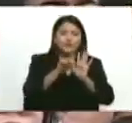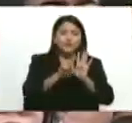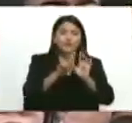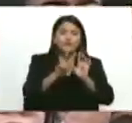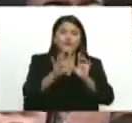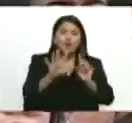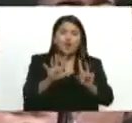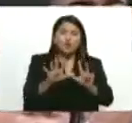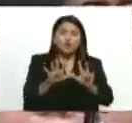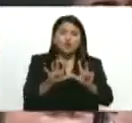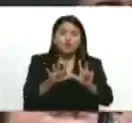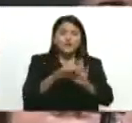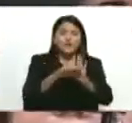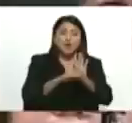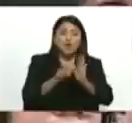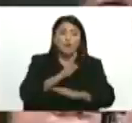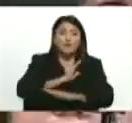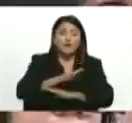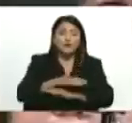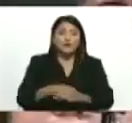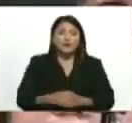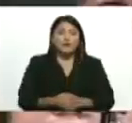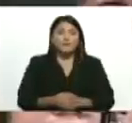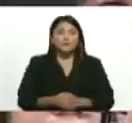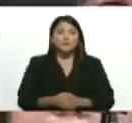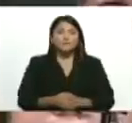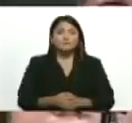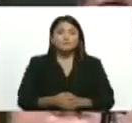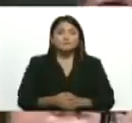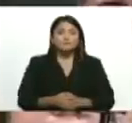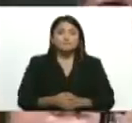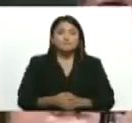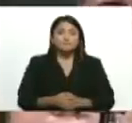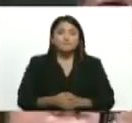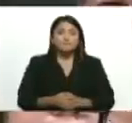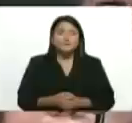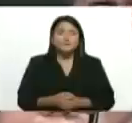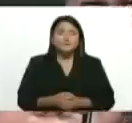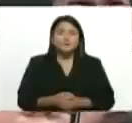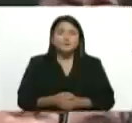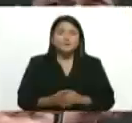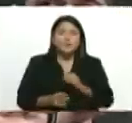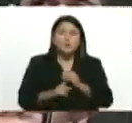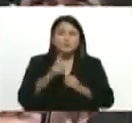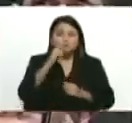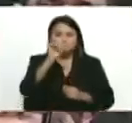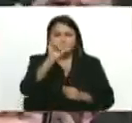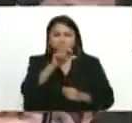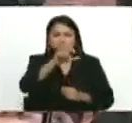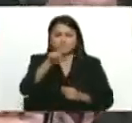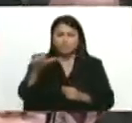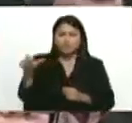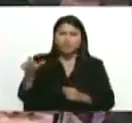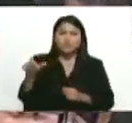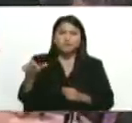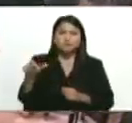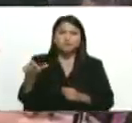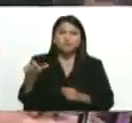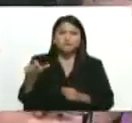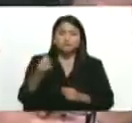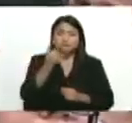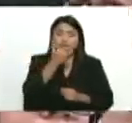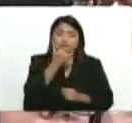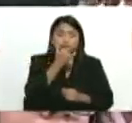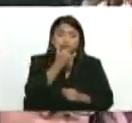128 del Código Penal. Y aquí todavía ven esas personas que cometieron delitos